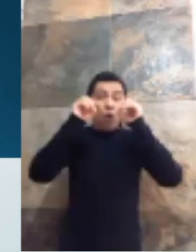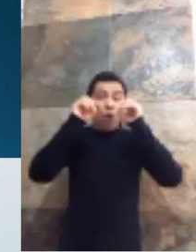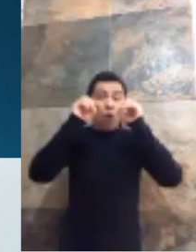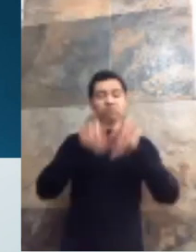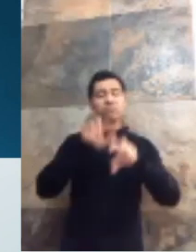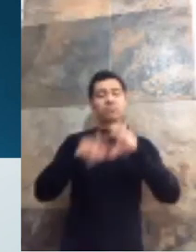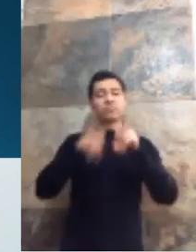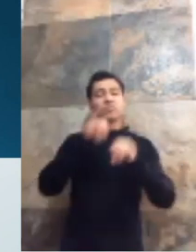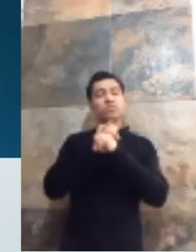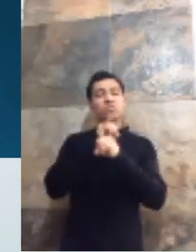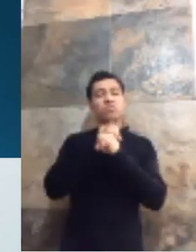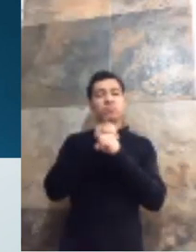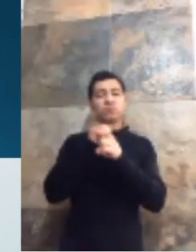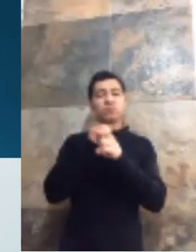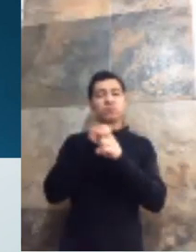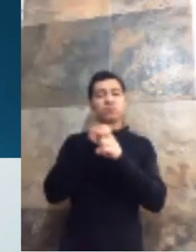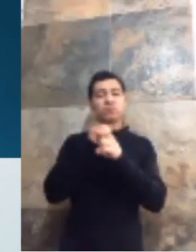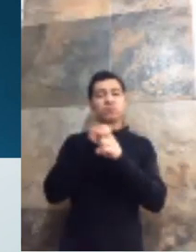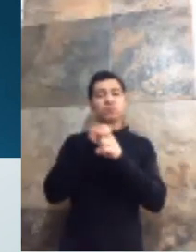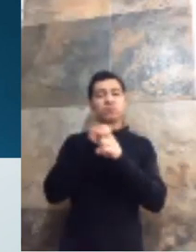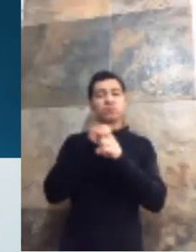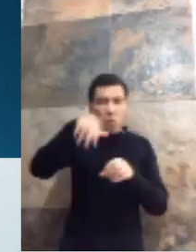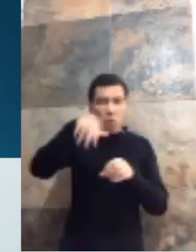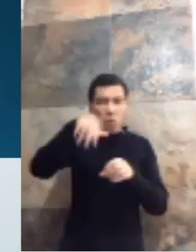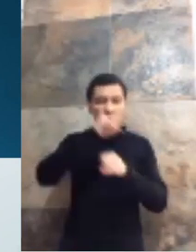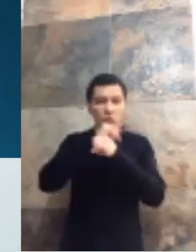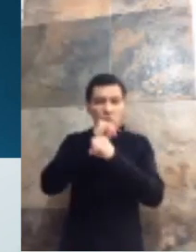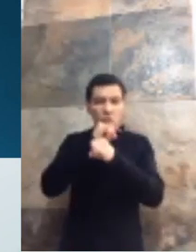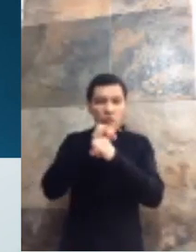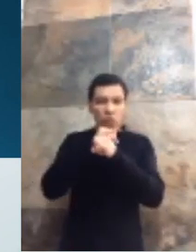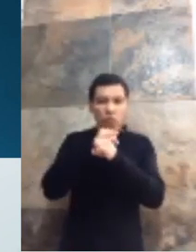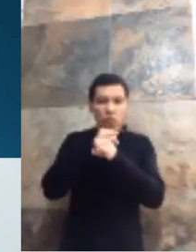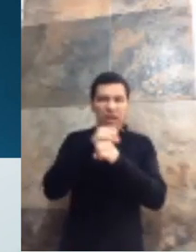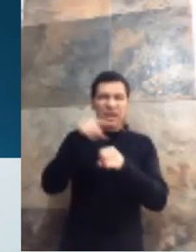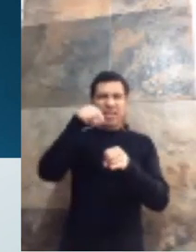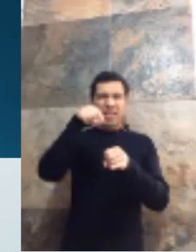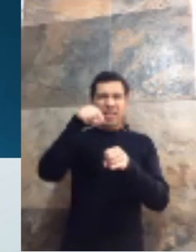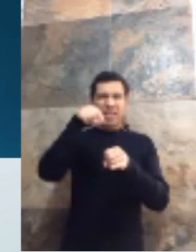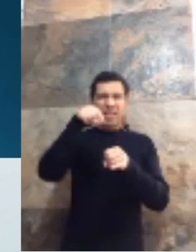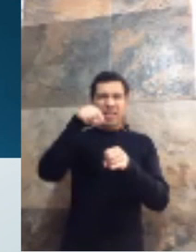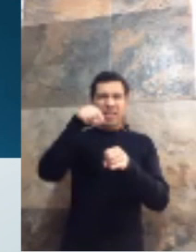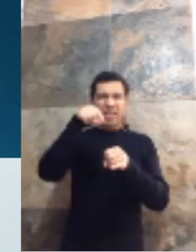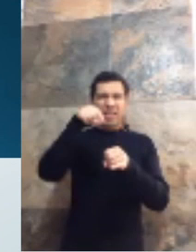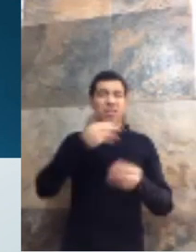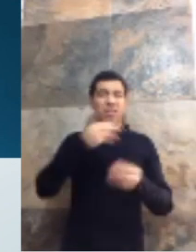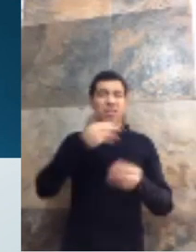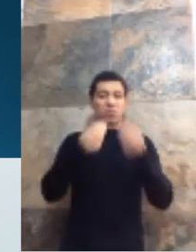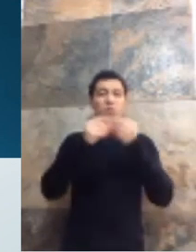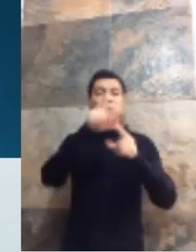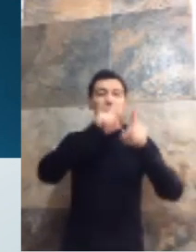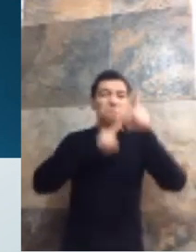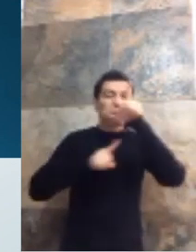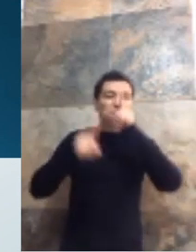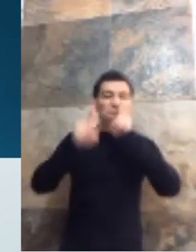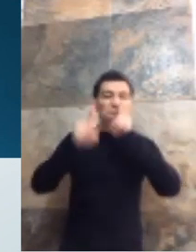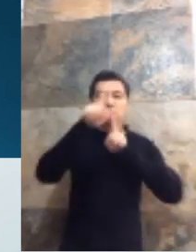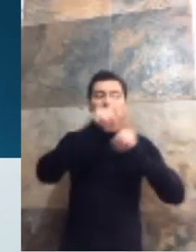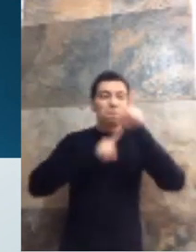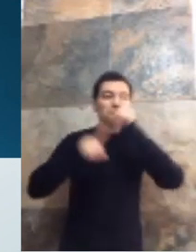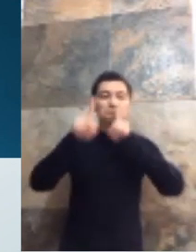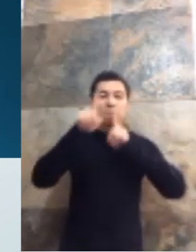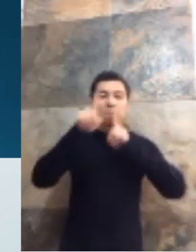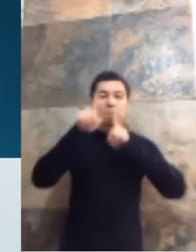una enorme cantidad de mentiras. Y nótese que no estoy diciendo que la gente quiera